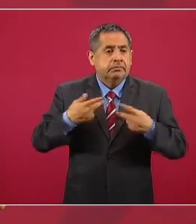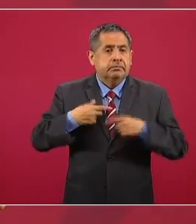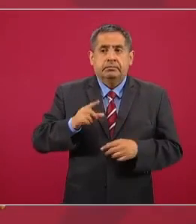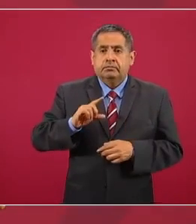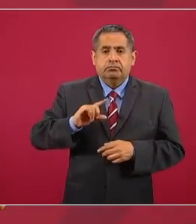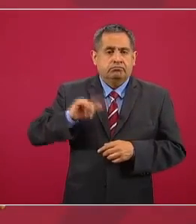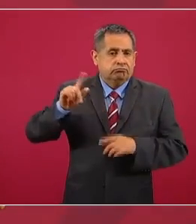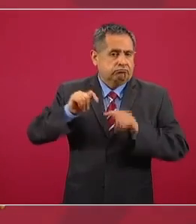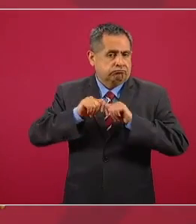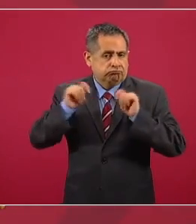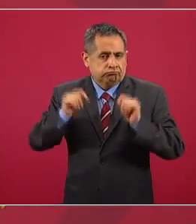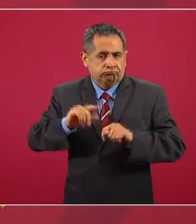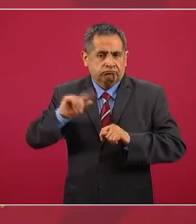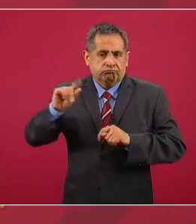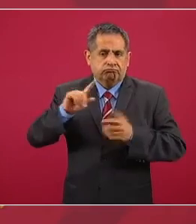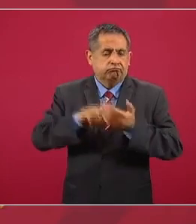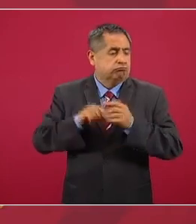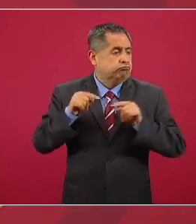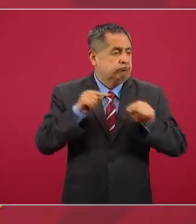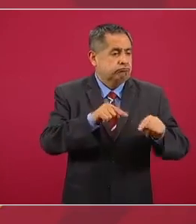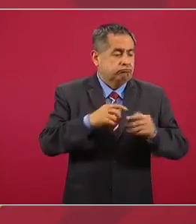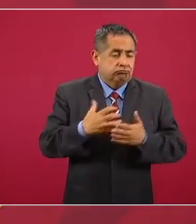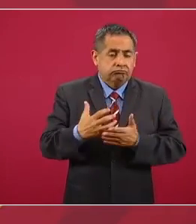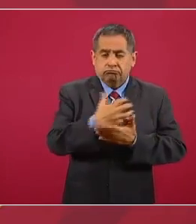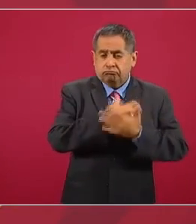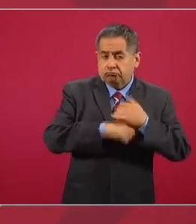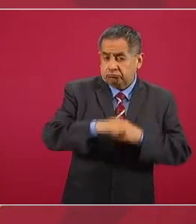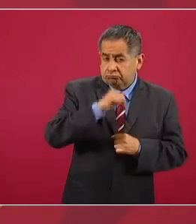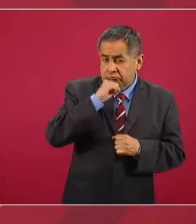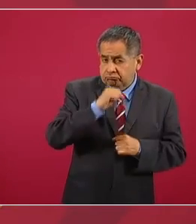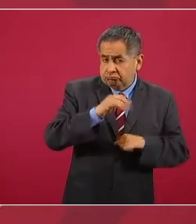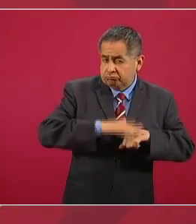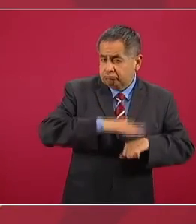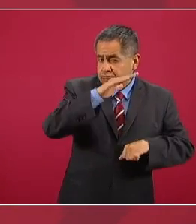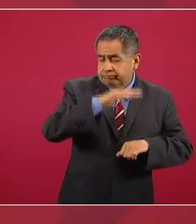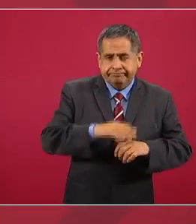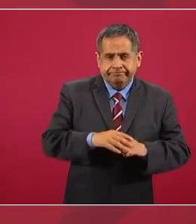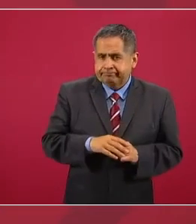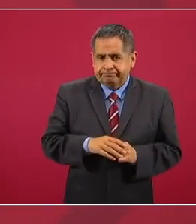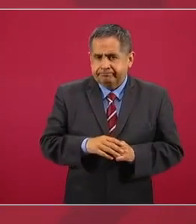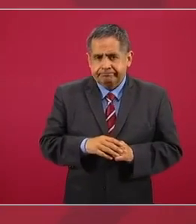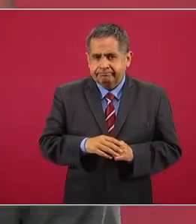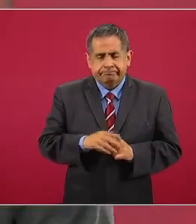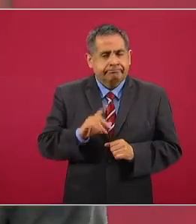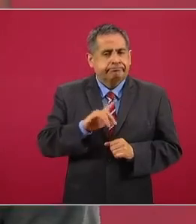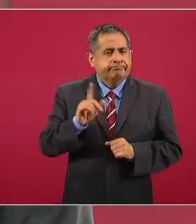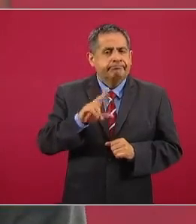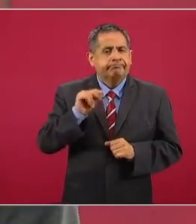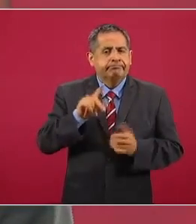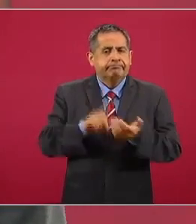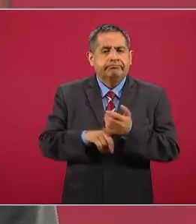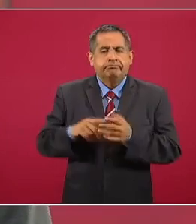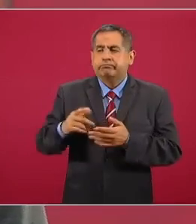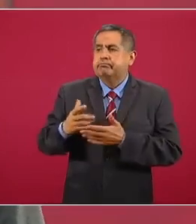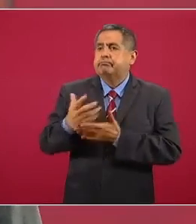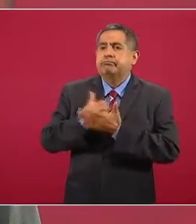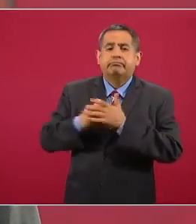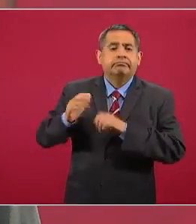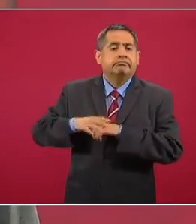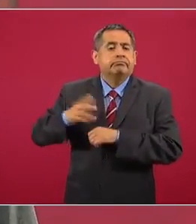profesionales del sector privado no ganan más que los